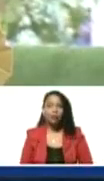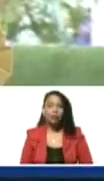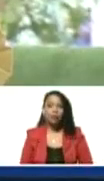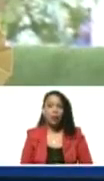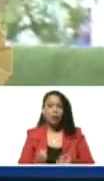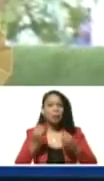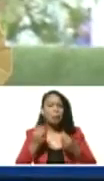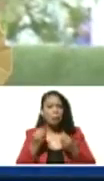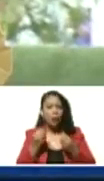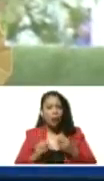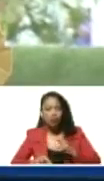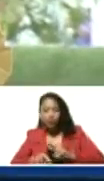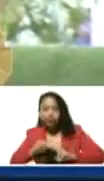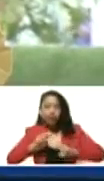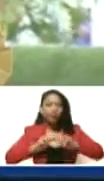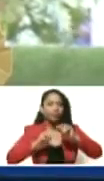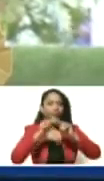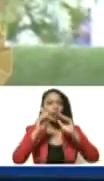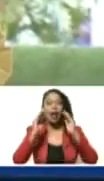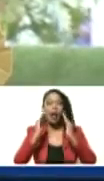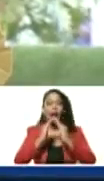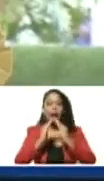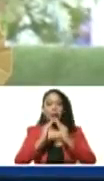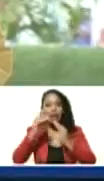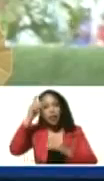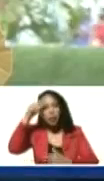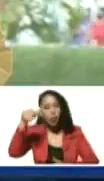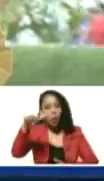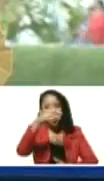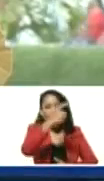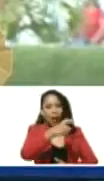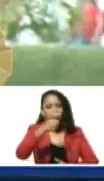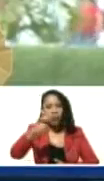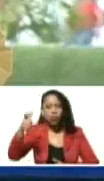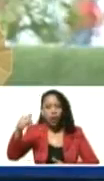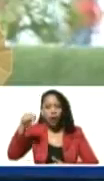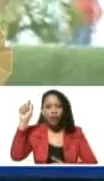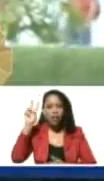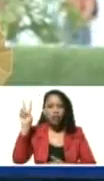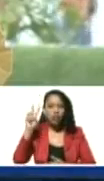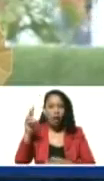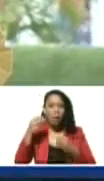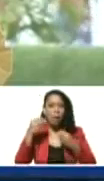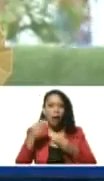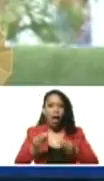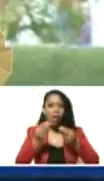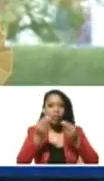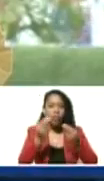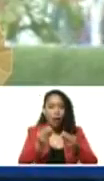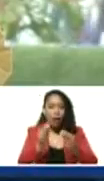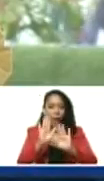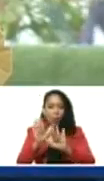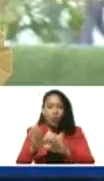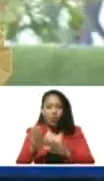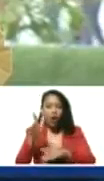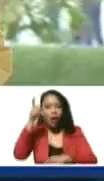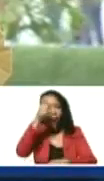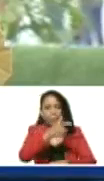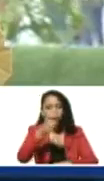para construir las viviendas del pueblo, para garantizar las viviendas de nuestro pueblo.